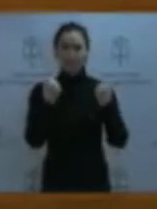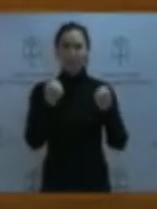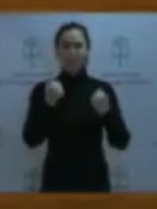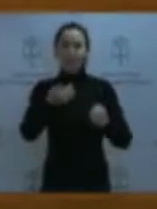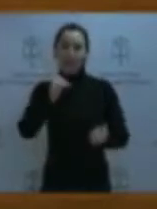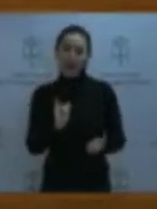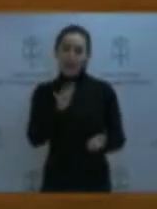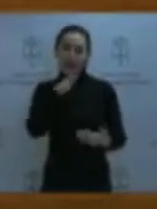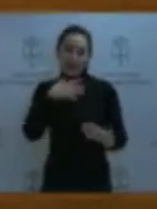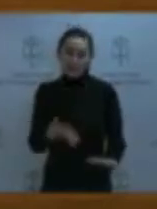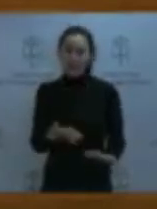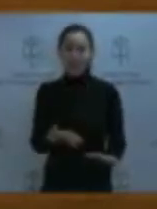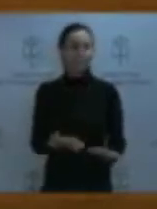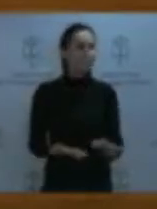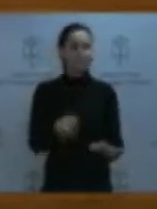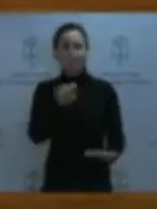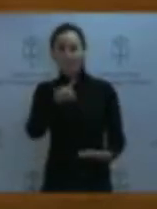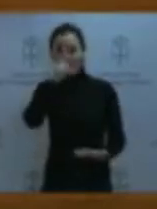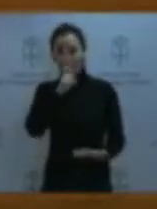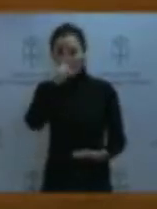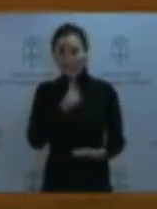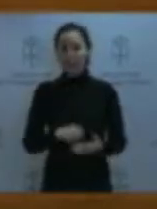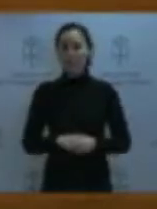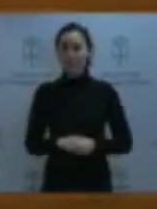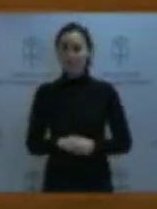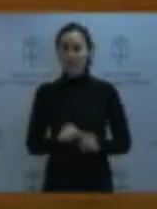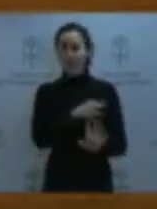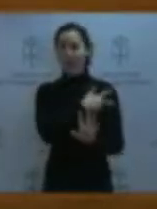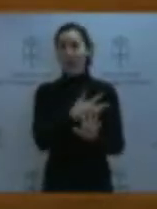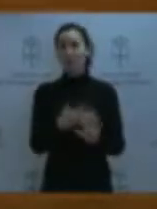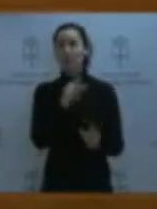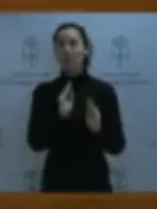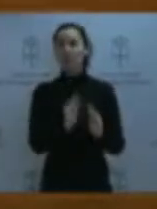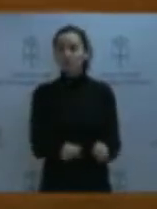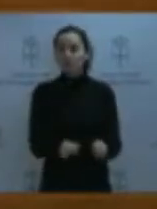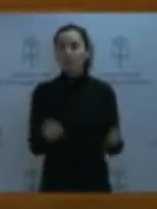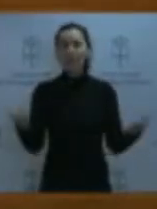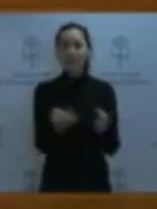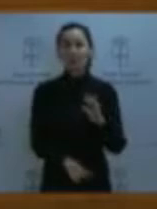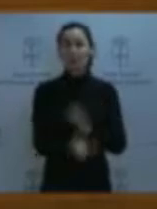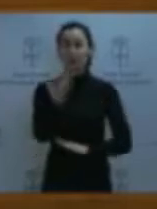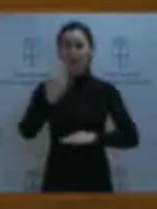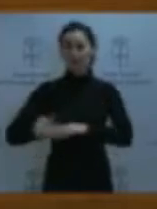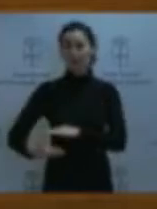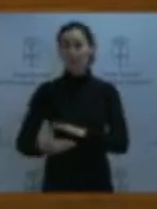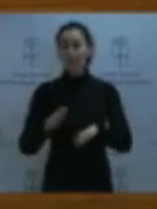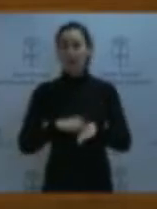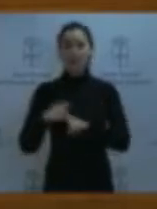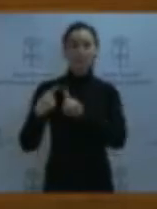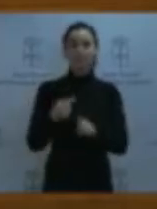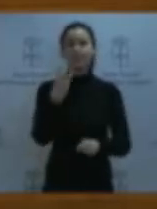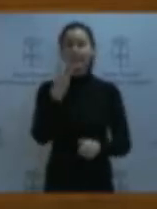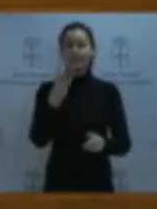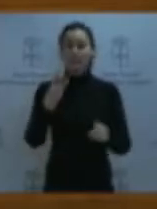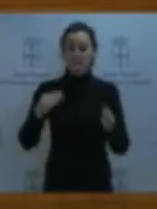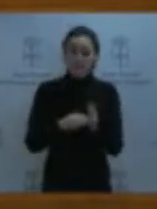existente. En 15 años se ha dado y generado plazas para 3.600 niños y